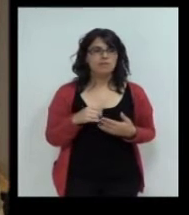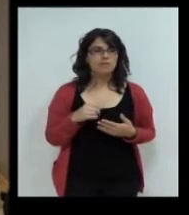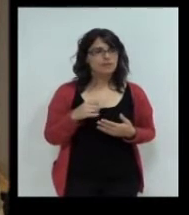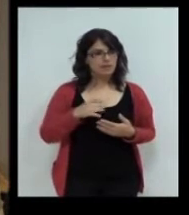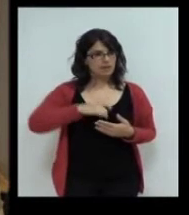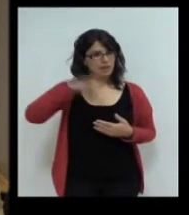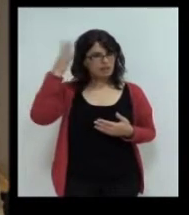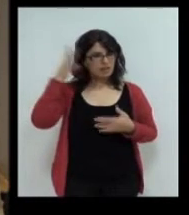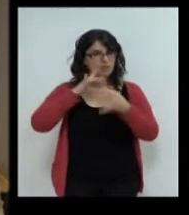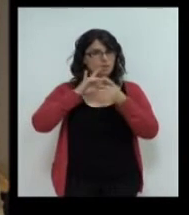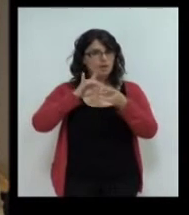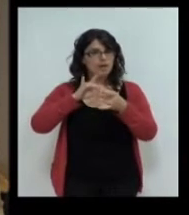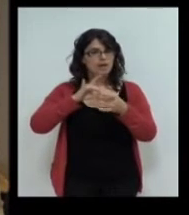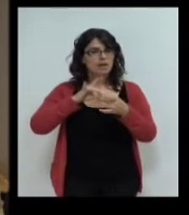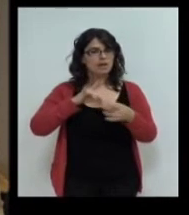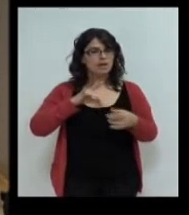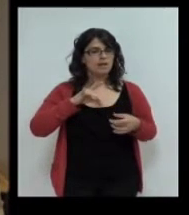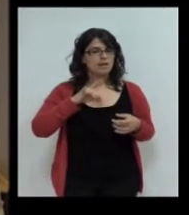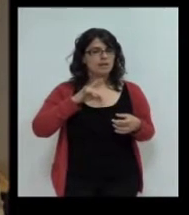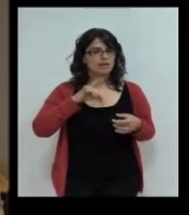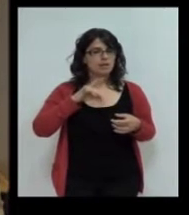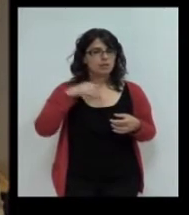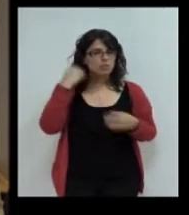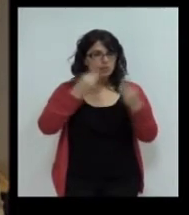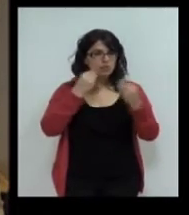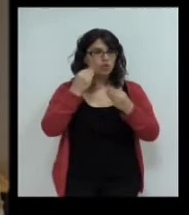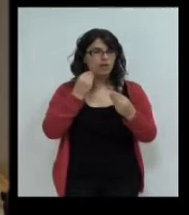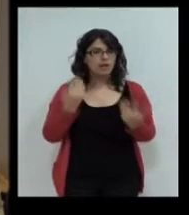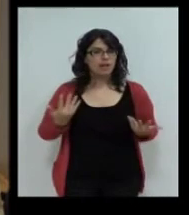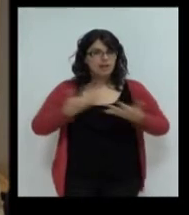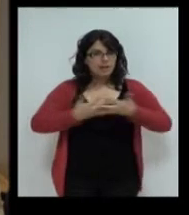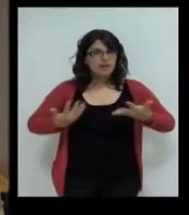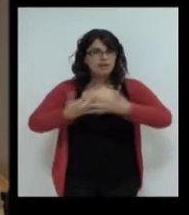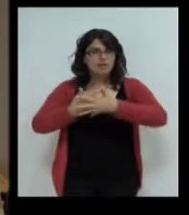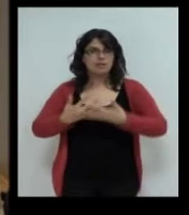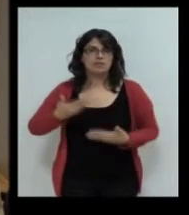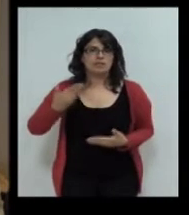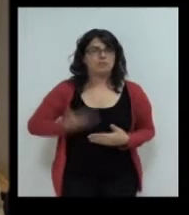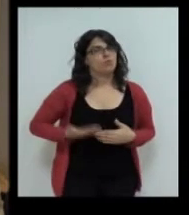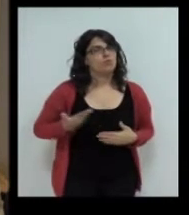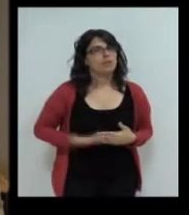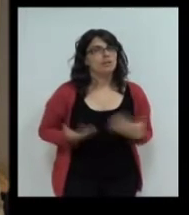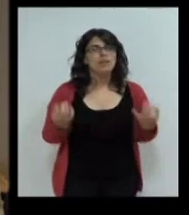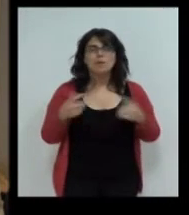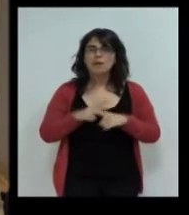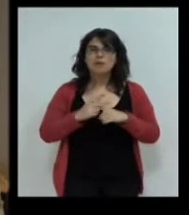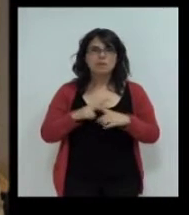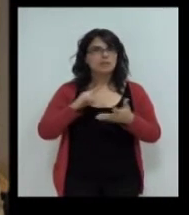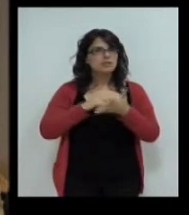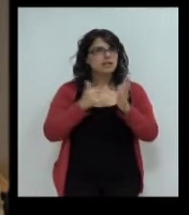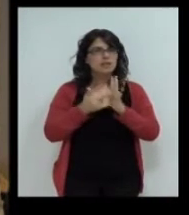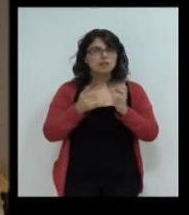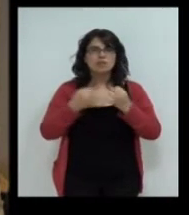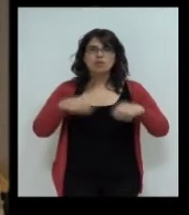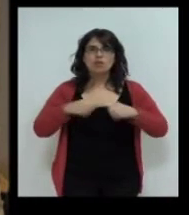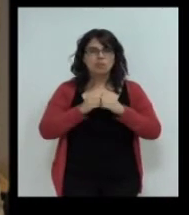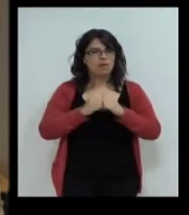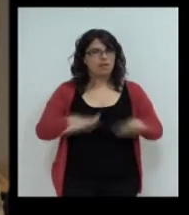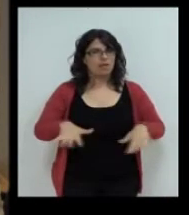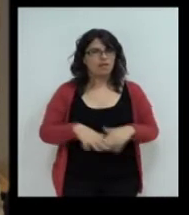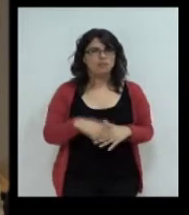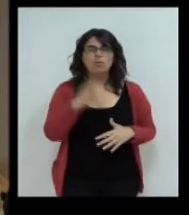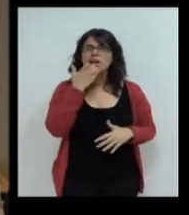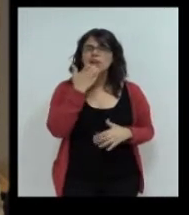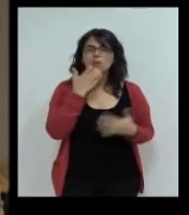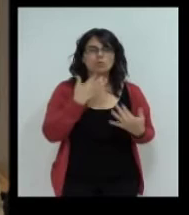iniciativa y que proliferen y que se conjuguen, yo creo que es muy importante. Y tienen que ser herramientas técnicas normalizadas. Yo voy a poner un ejemplo muy sencillo, que son